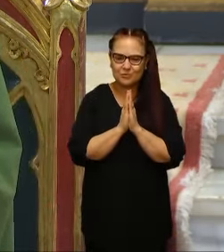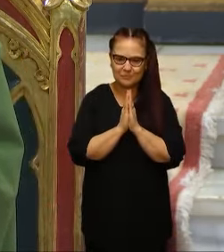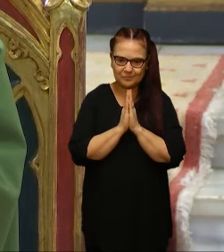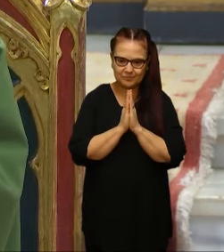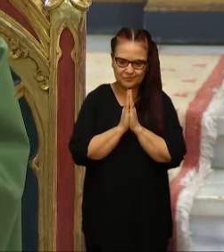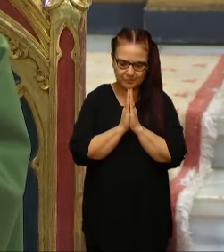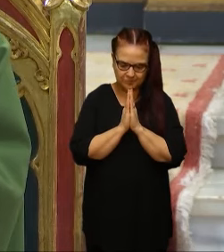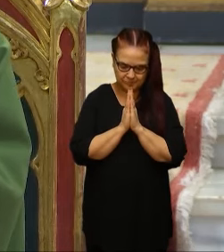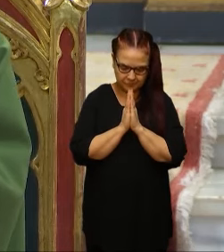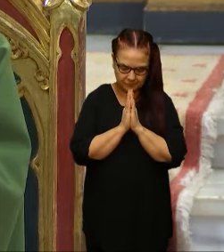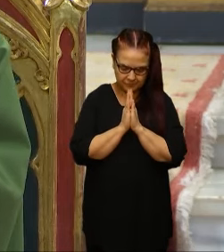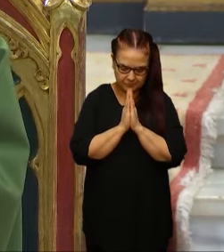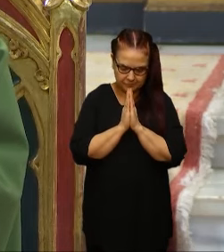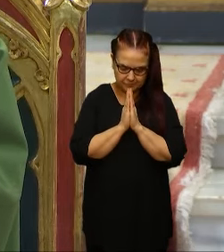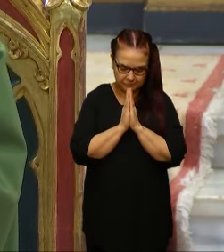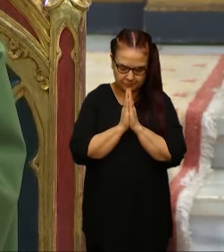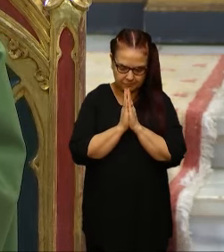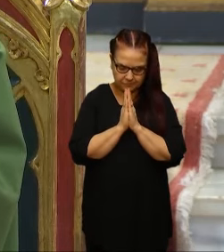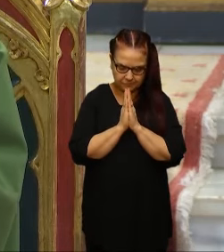Oremos.